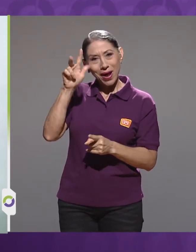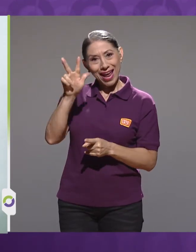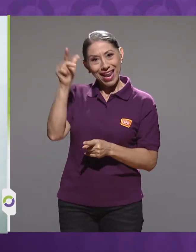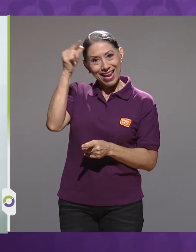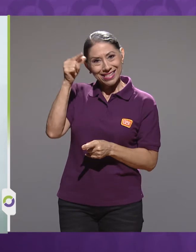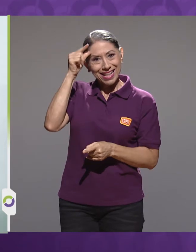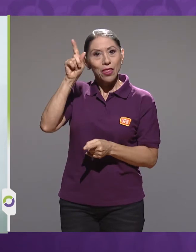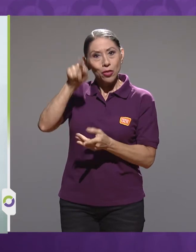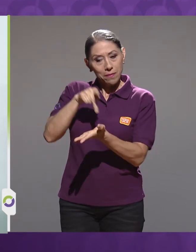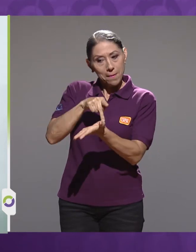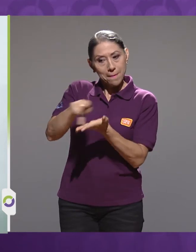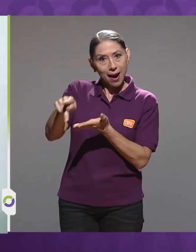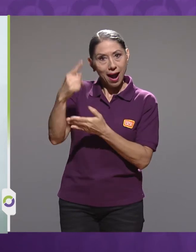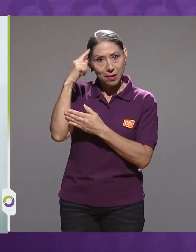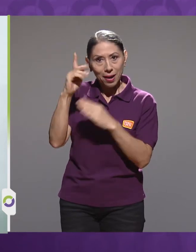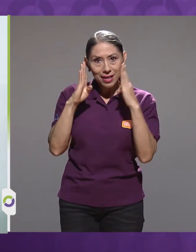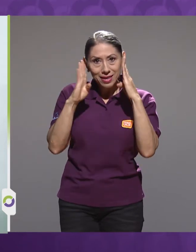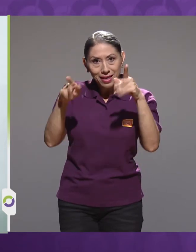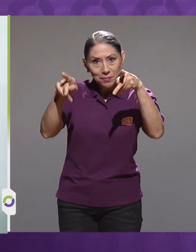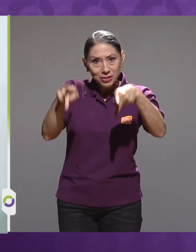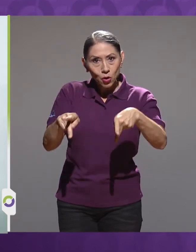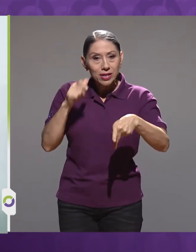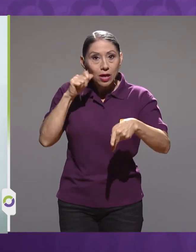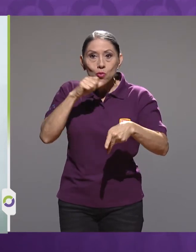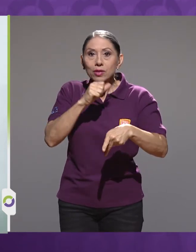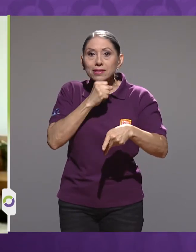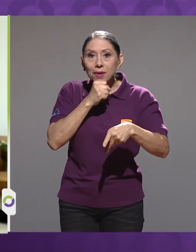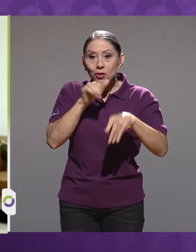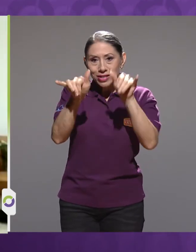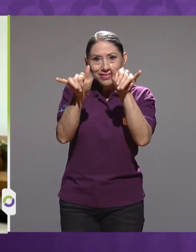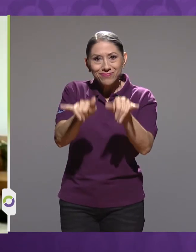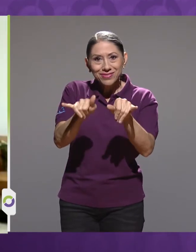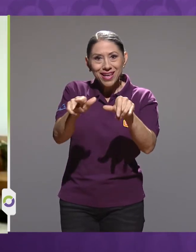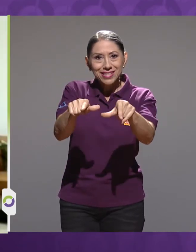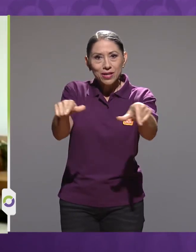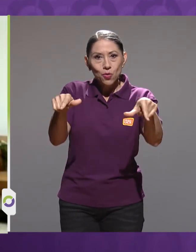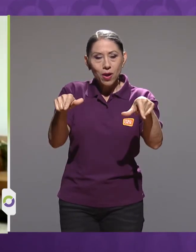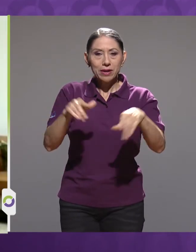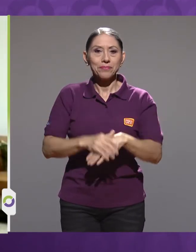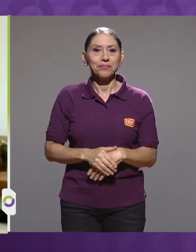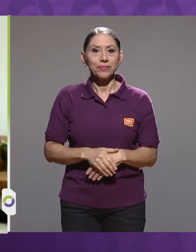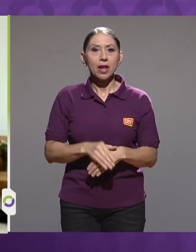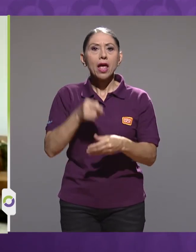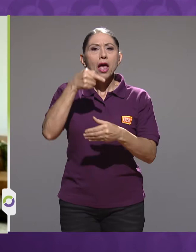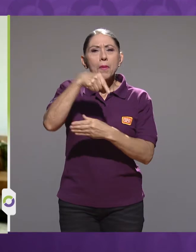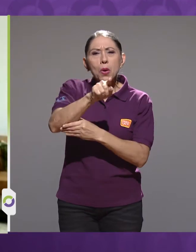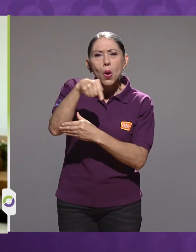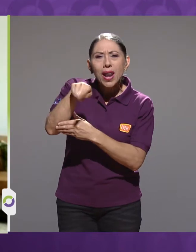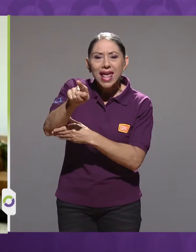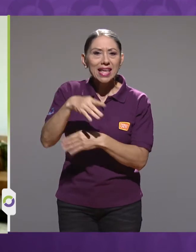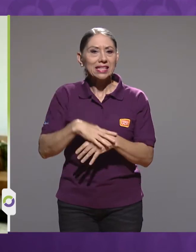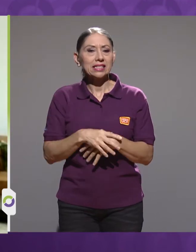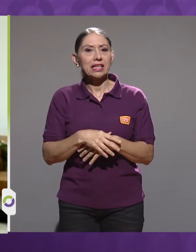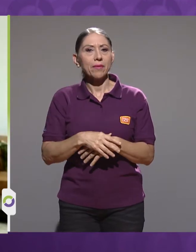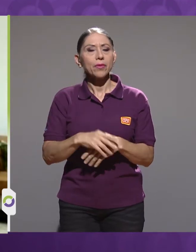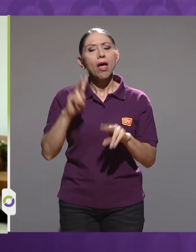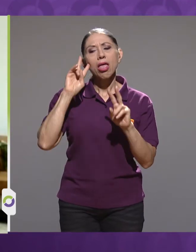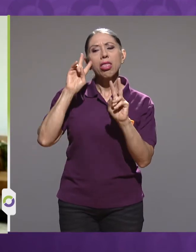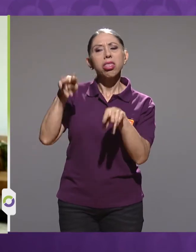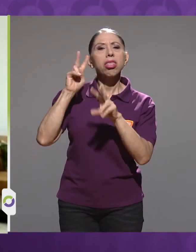un pago por estas personas adultas mayores para poder atenderlas. La violencia, la